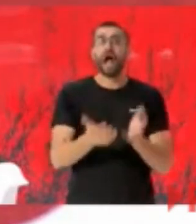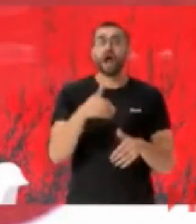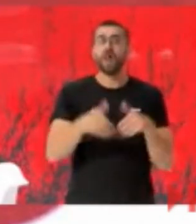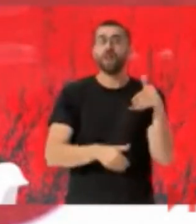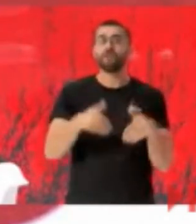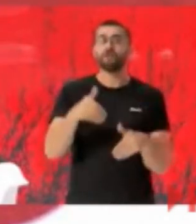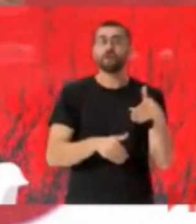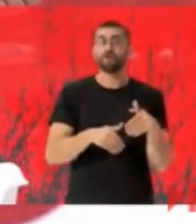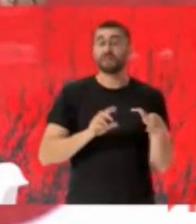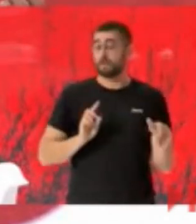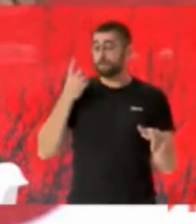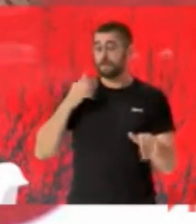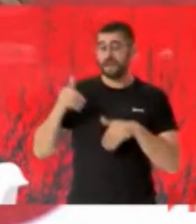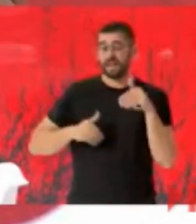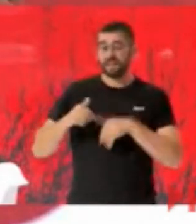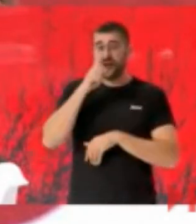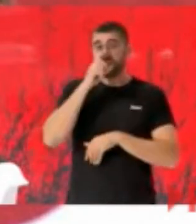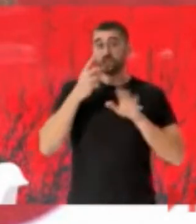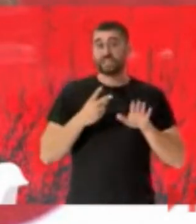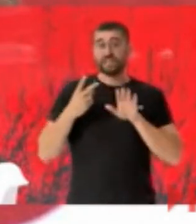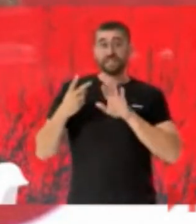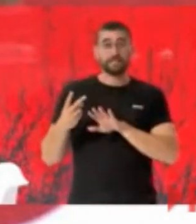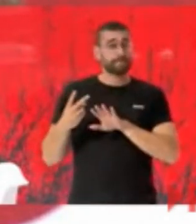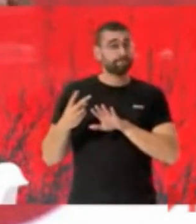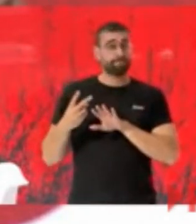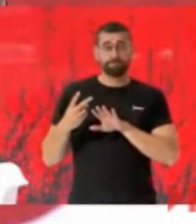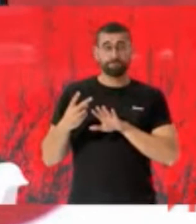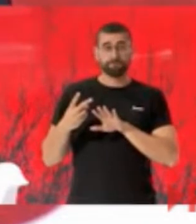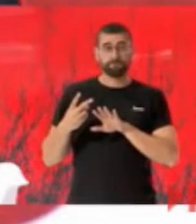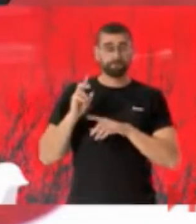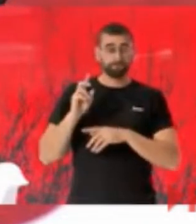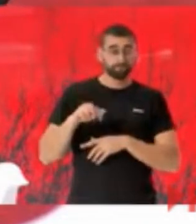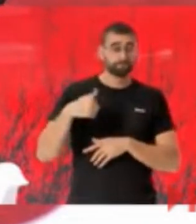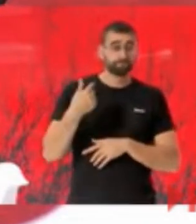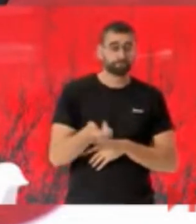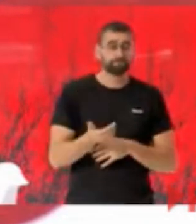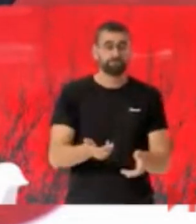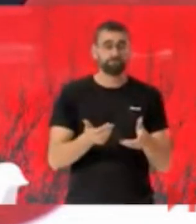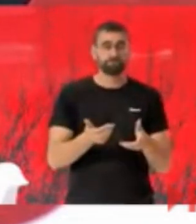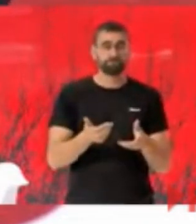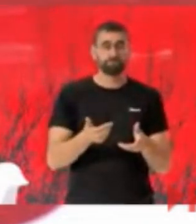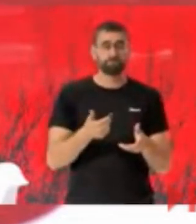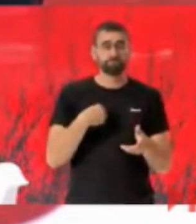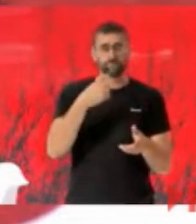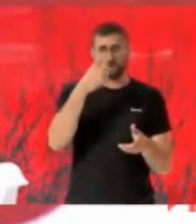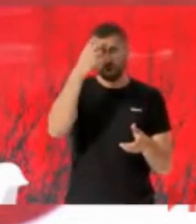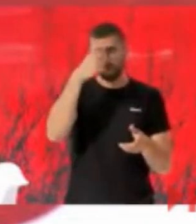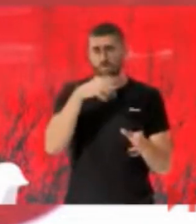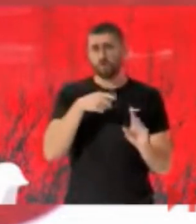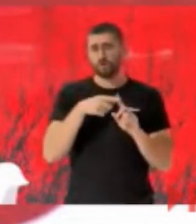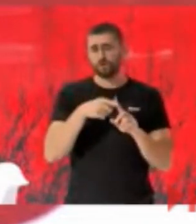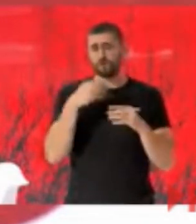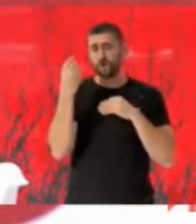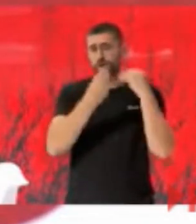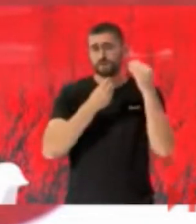Veníamos de unas primeras elecciones en el 77, que le recuerdo solo como motivo de reflexión cuál